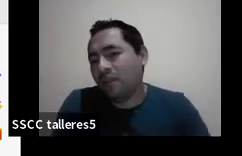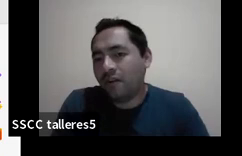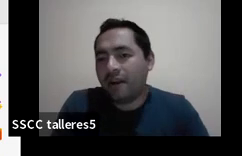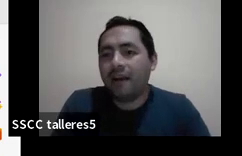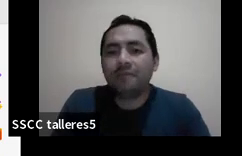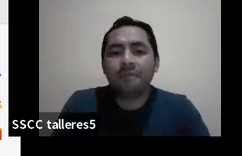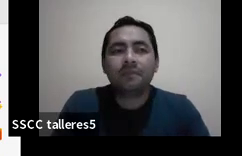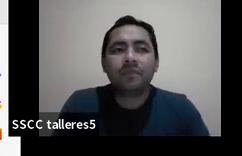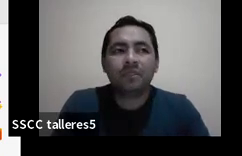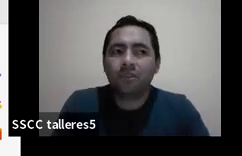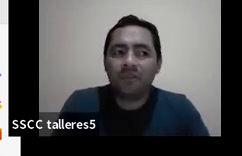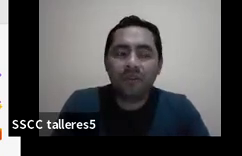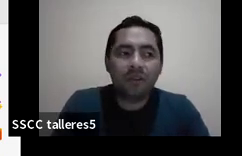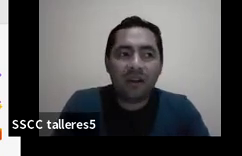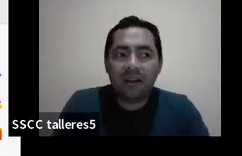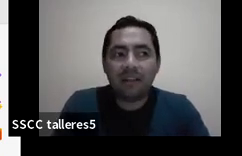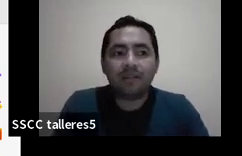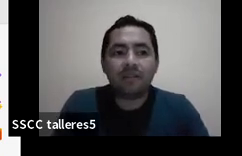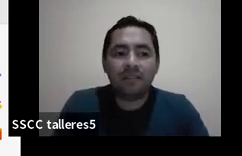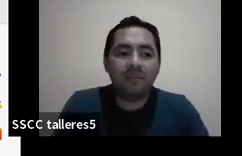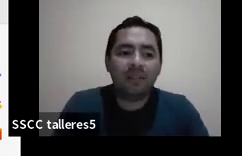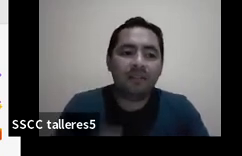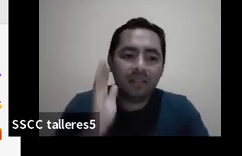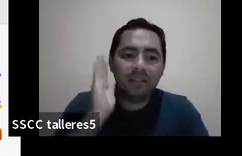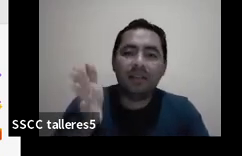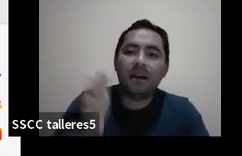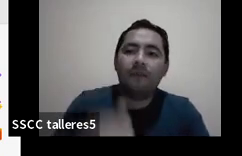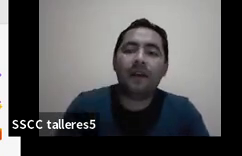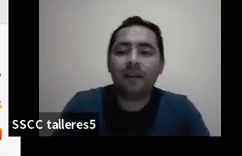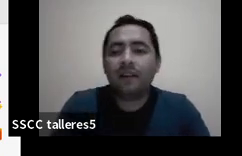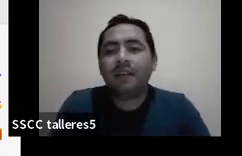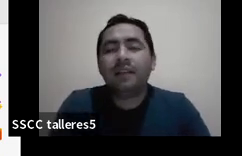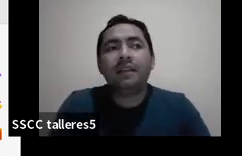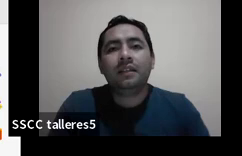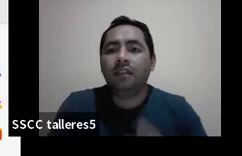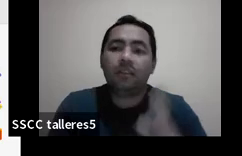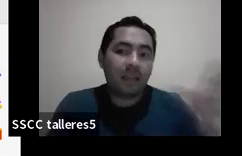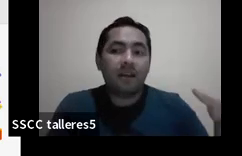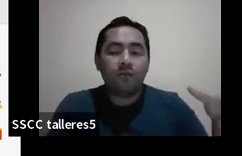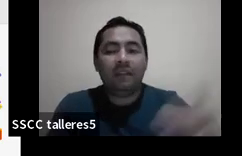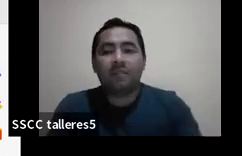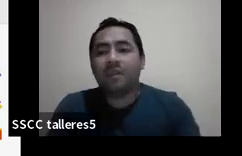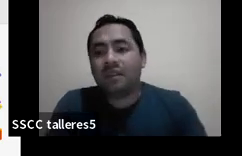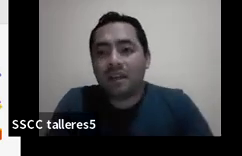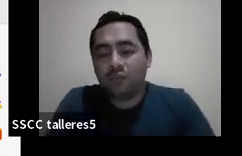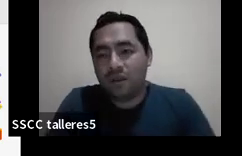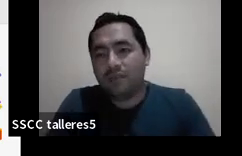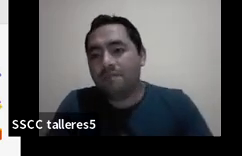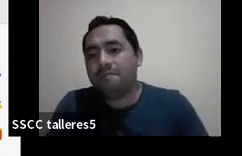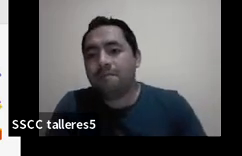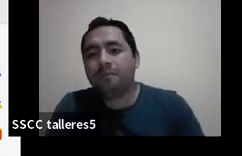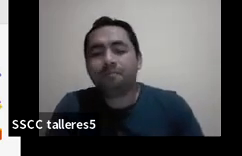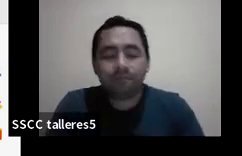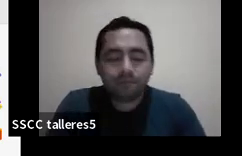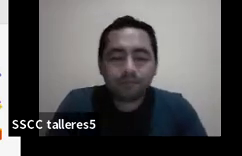O mejor que no haga nada, ¿no? Entonces yo prefiero que no haga nada, que simplemente se dedique a hablar y que haya un intérprete a su